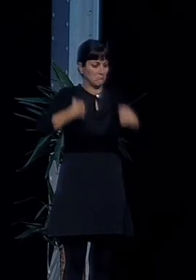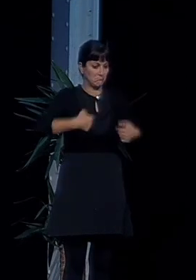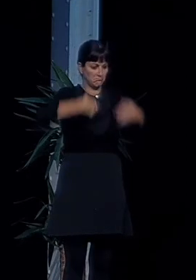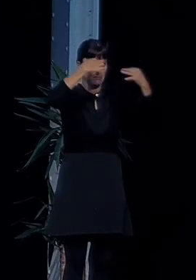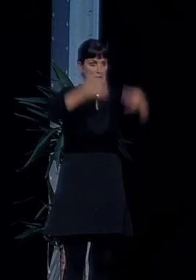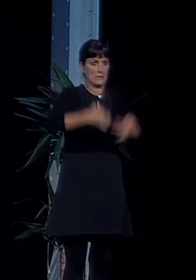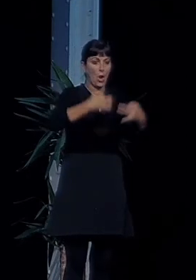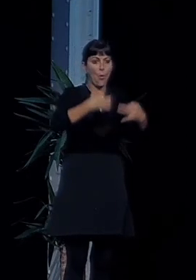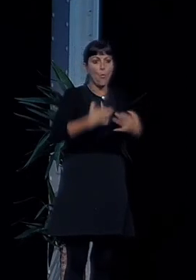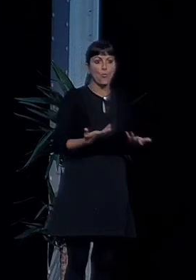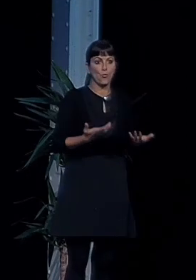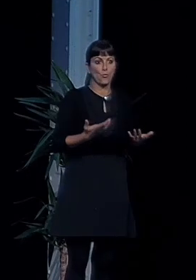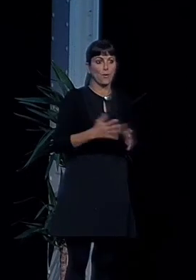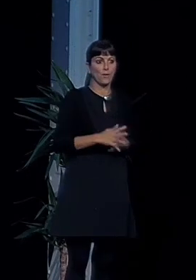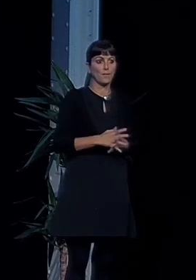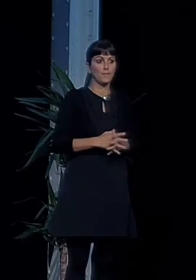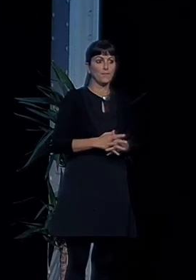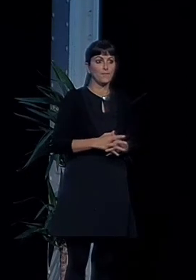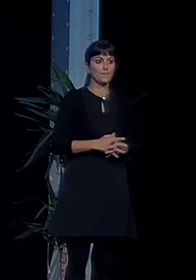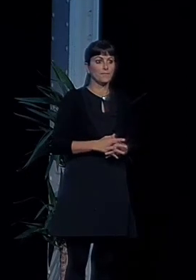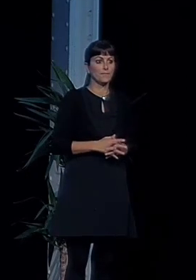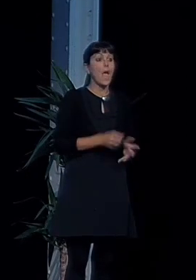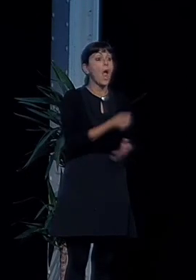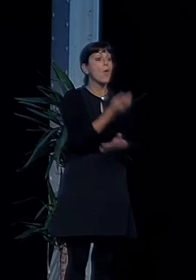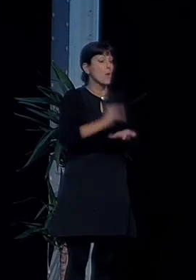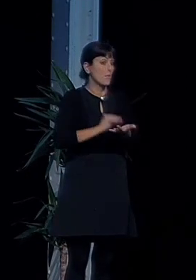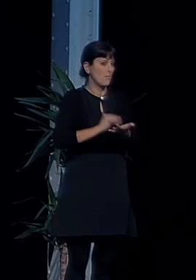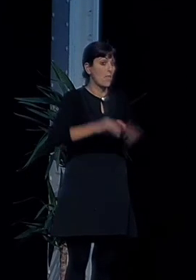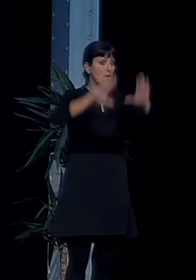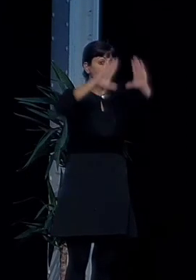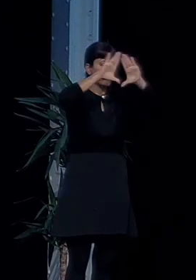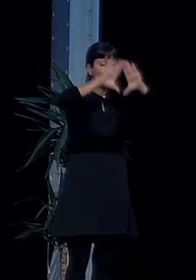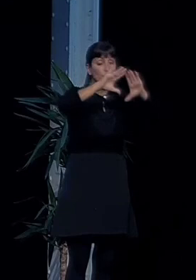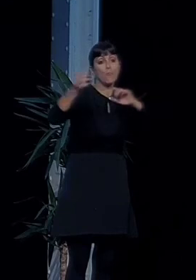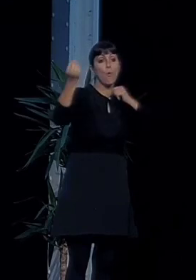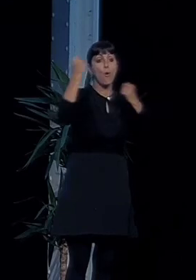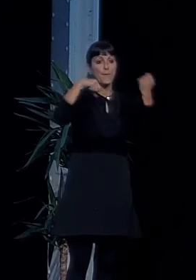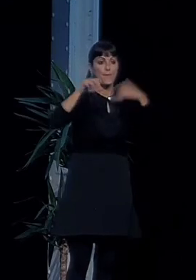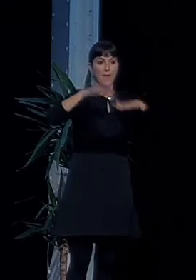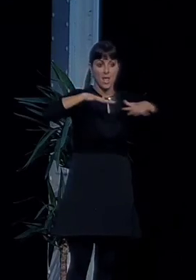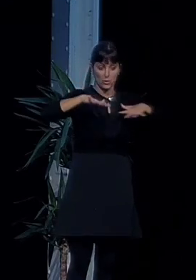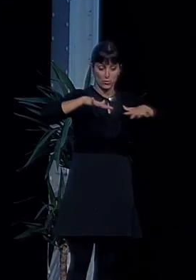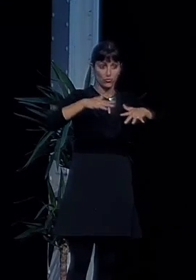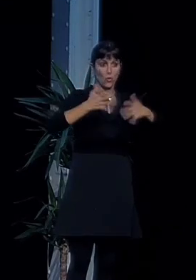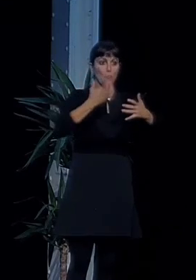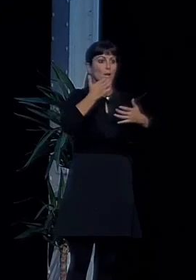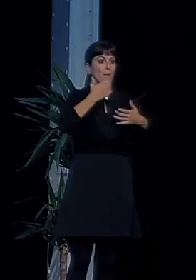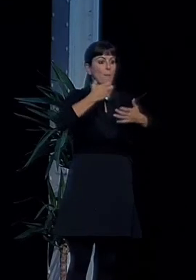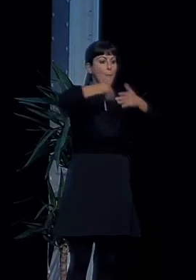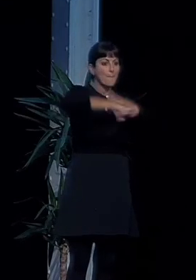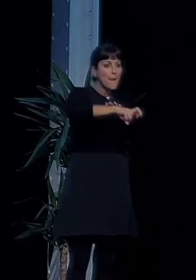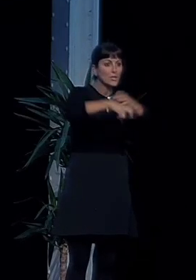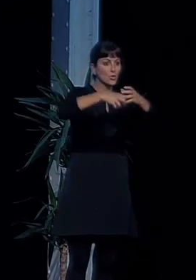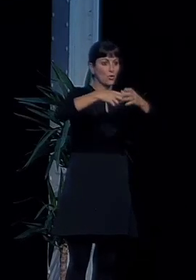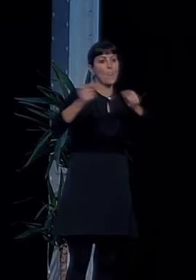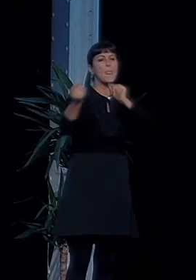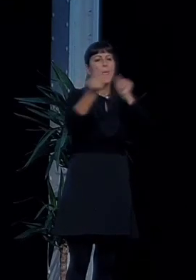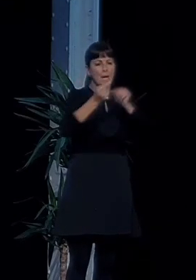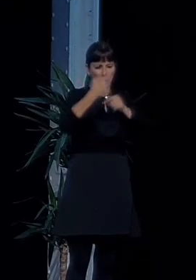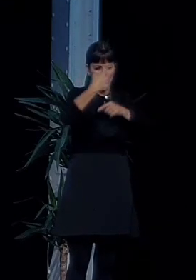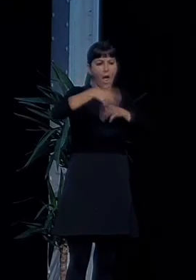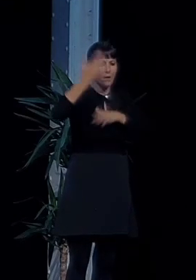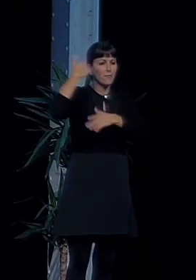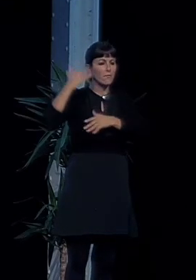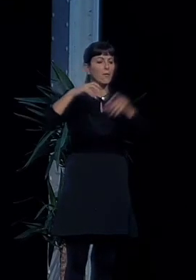que en el movimiento feminista en Londres hubo un poco de debate en este sentido, con el tema de la separación del metro. Y ahora el tema